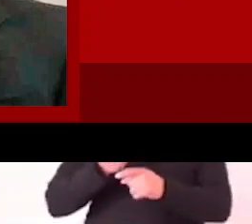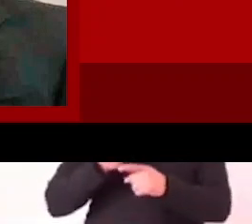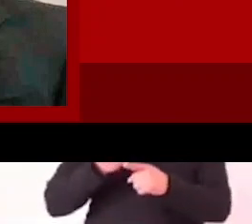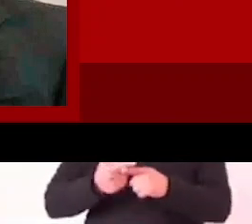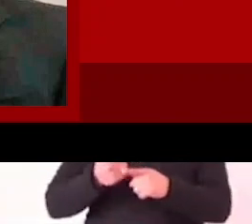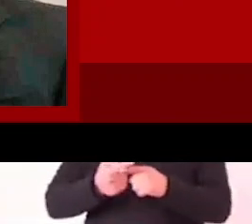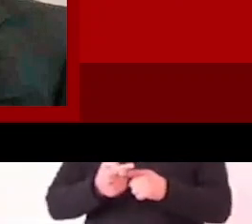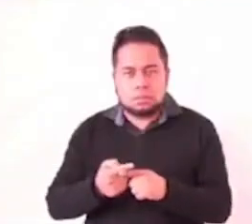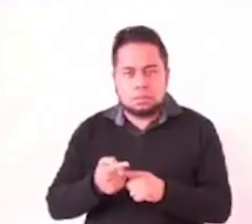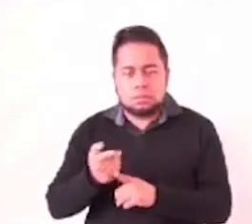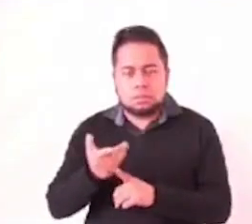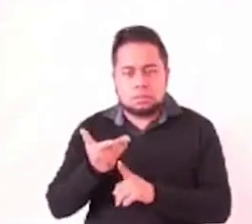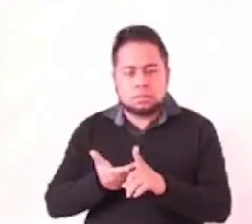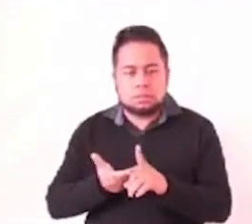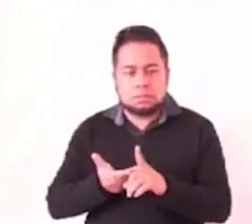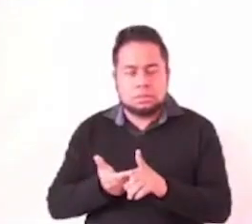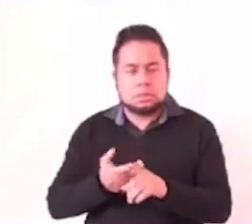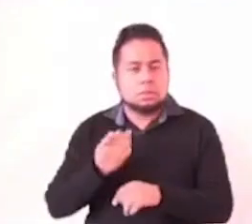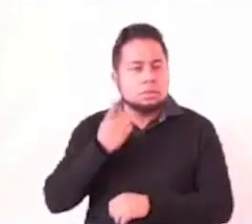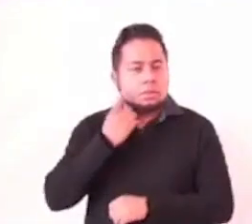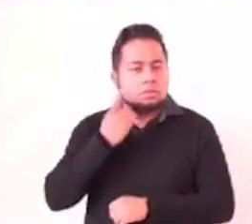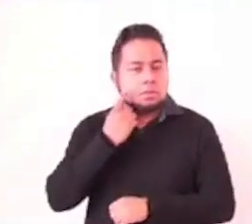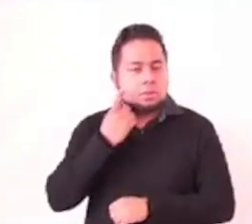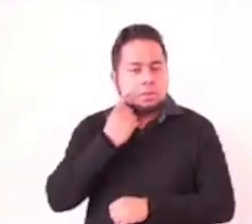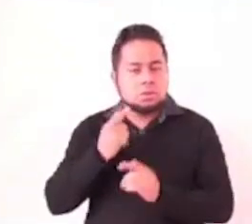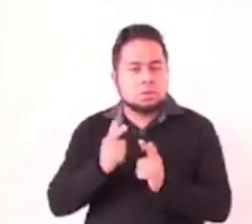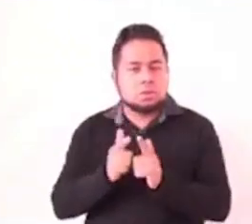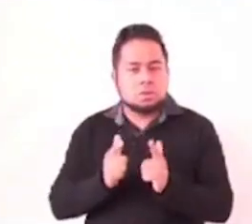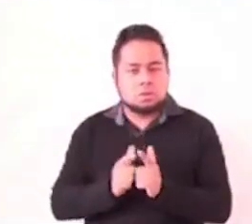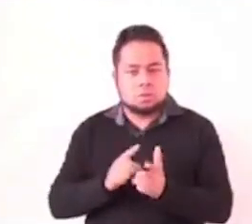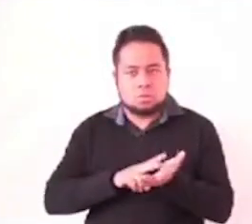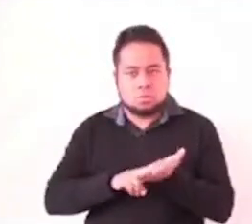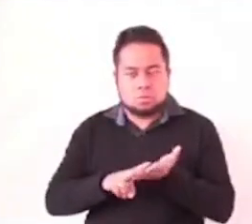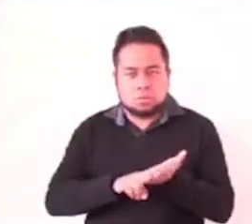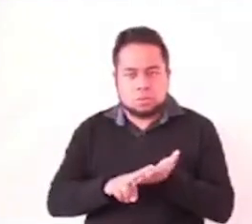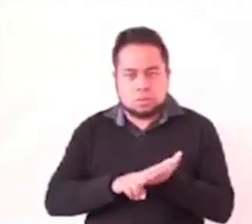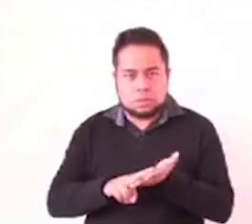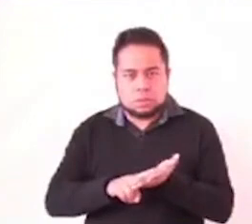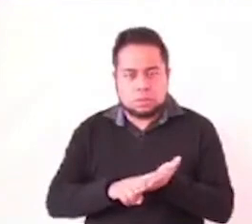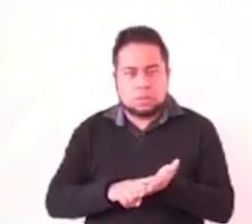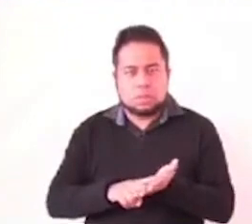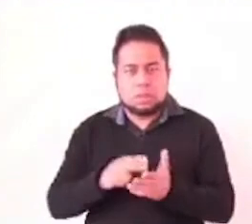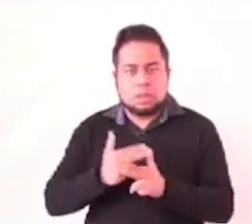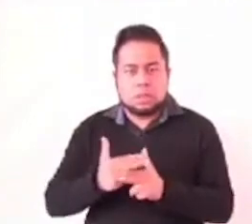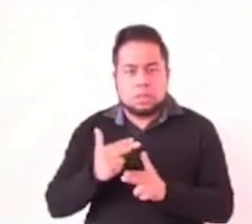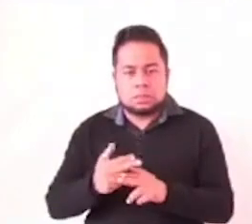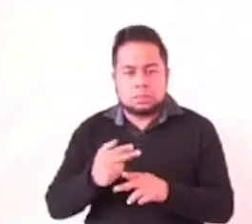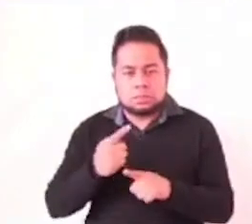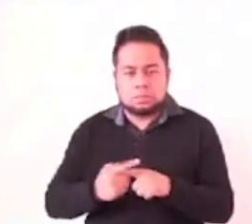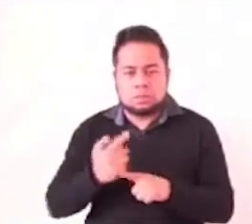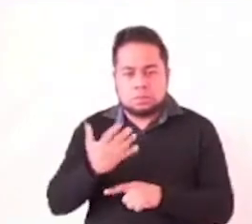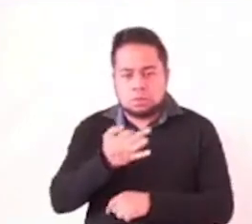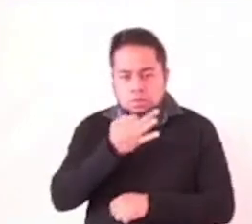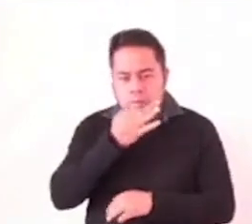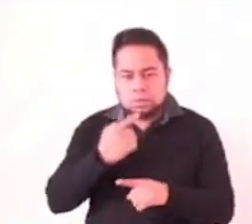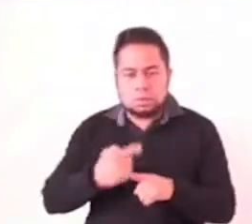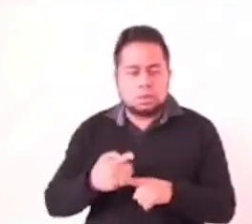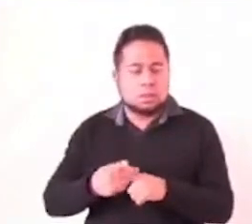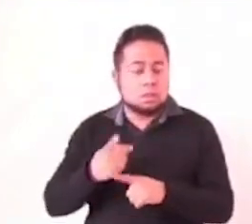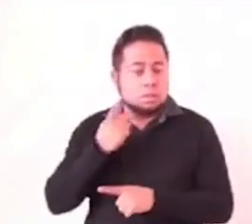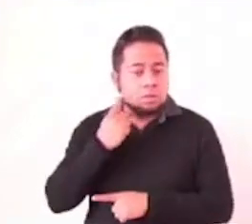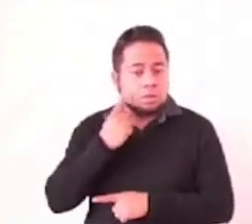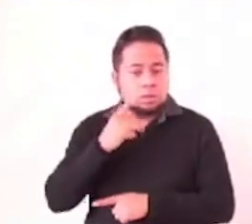legisladora del partido unidad popular xóchitl en yang ming velázquez vázquez lo acusó de simular acudir a ferias a promover el estado de oaxaca